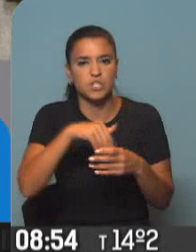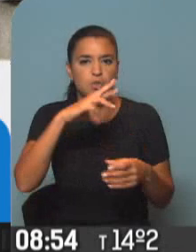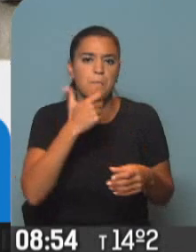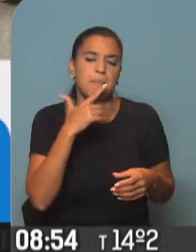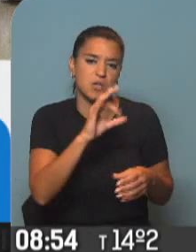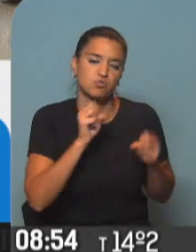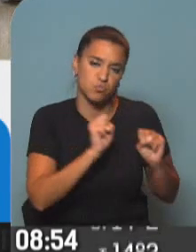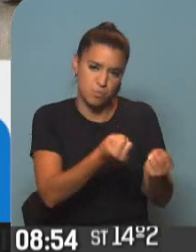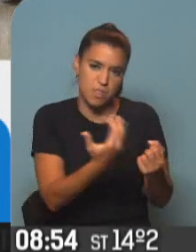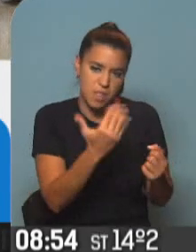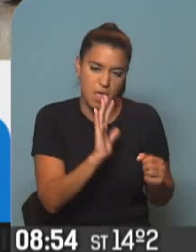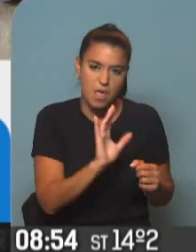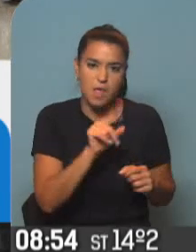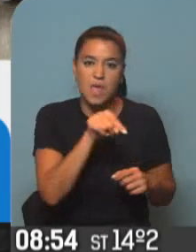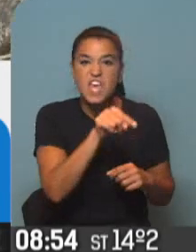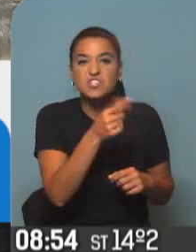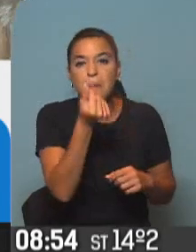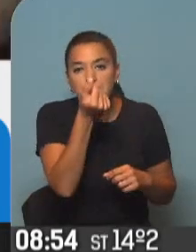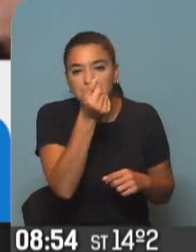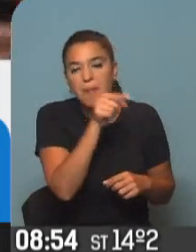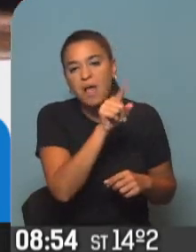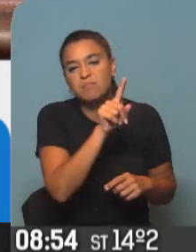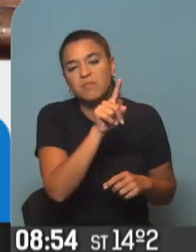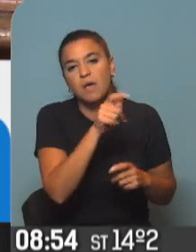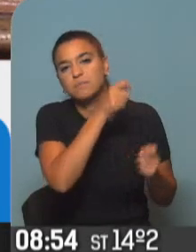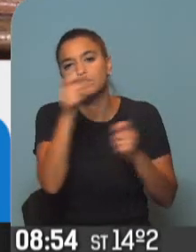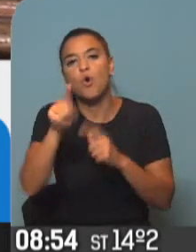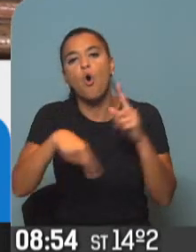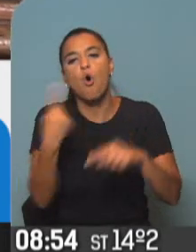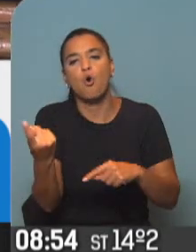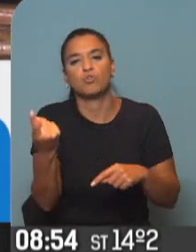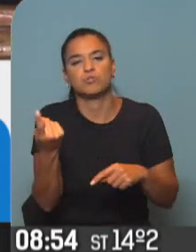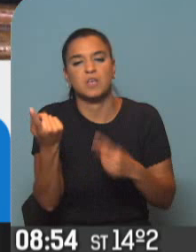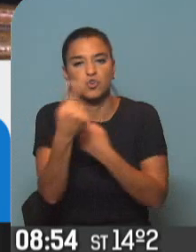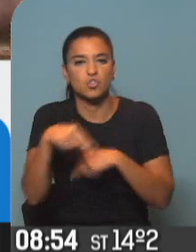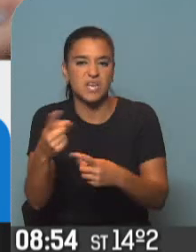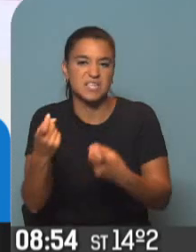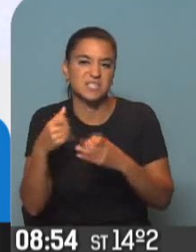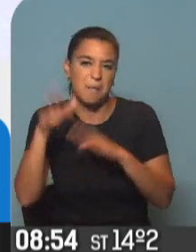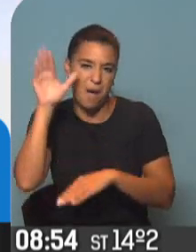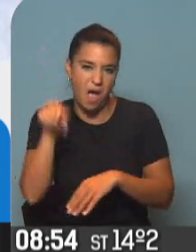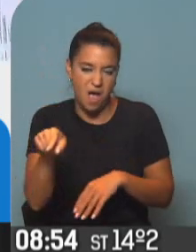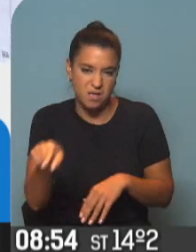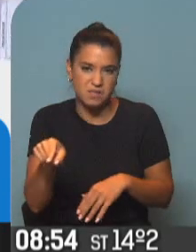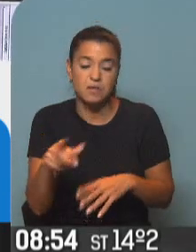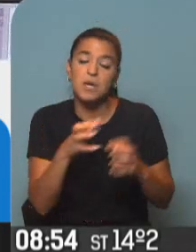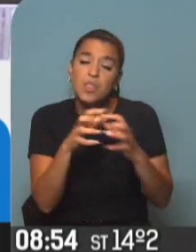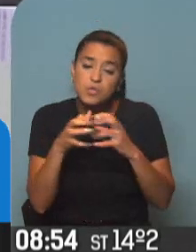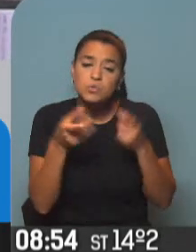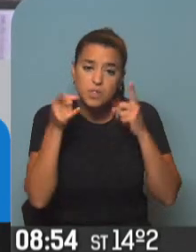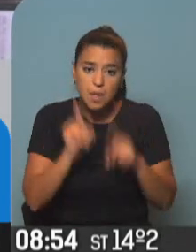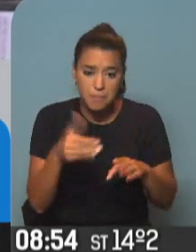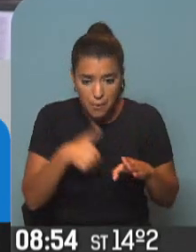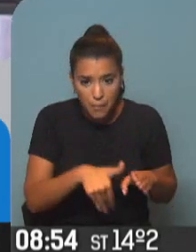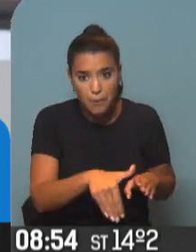dar prioridad esos recursos a otros sectores que no necesitan mucho más pero es una discusión que también vamos a tener